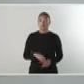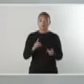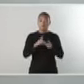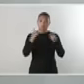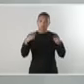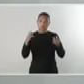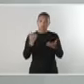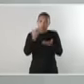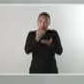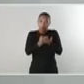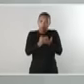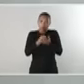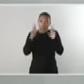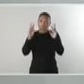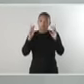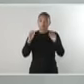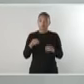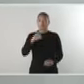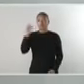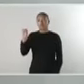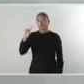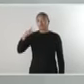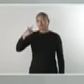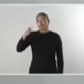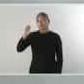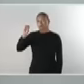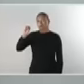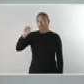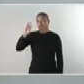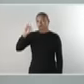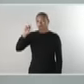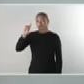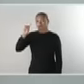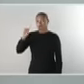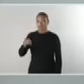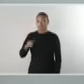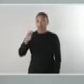desarrollo económico Jorge Osvaldo Valdez Vargas